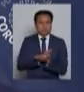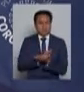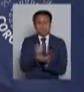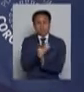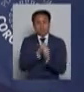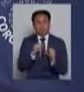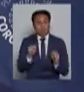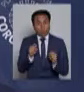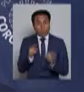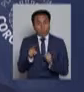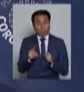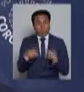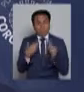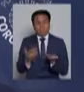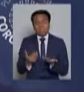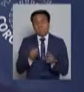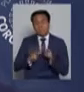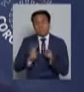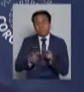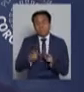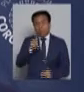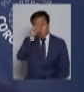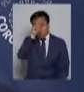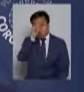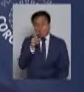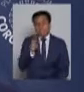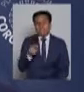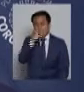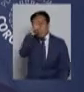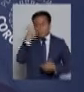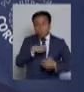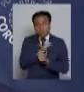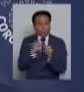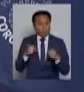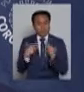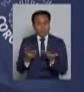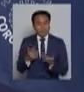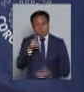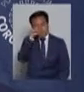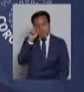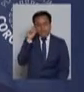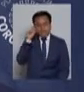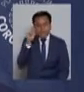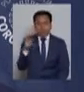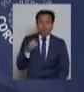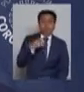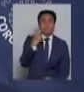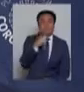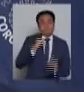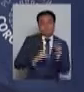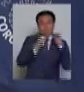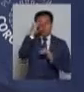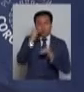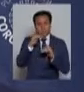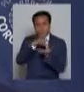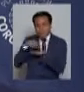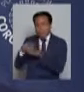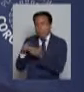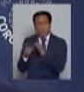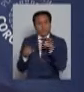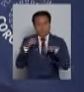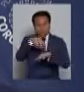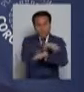puede recibir tratamiento en el hospital de Temuco, lo recibirá en la clínica alemana, en la clínica de la Universidad Mayor de la misma ciudad, o en otra